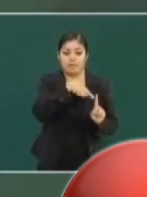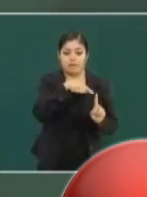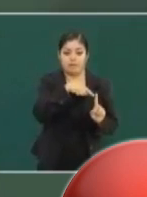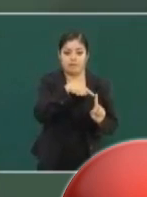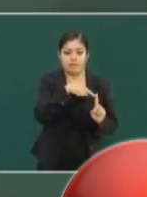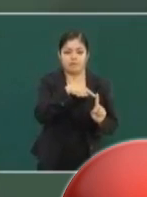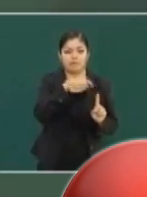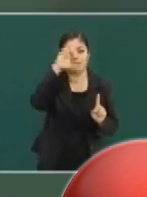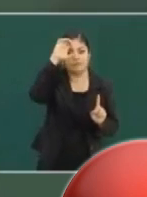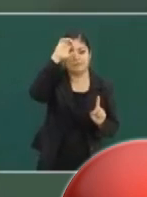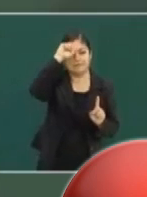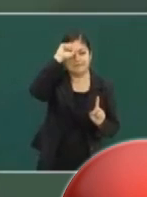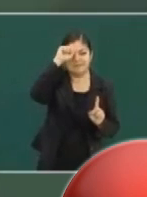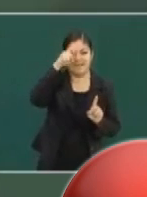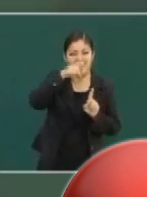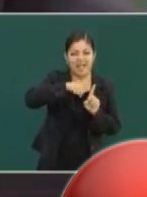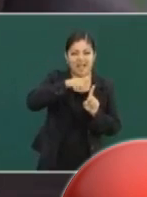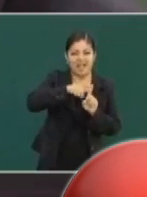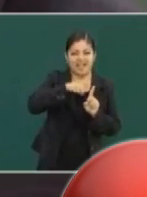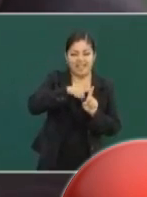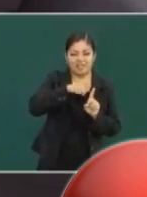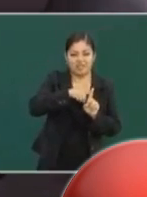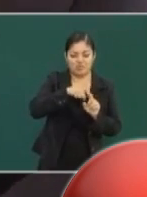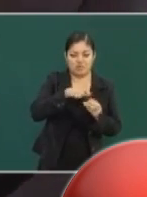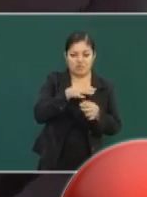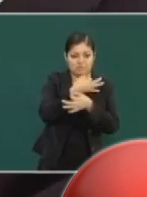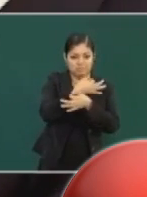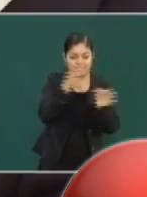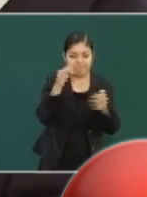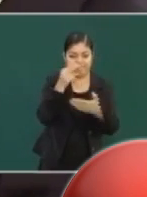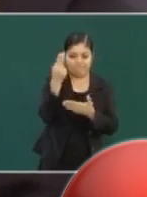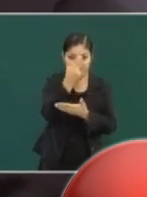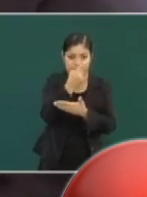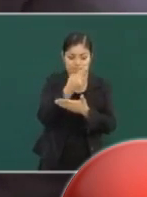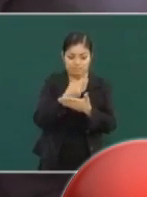una caricatura en donde ponía